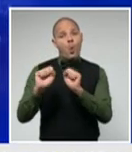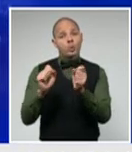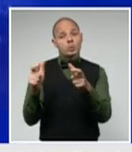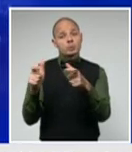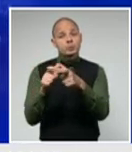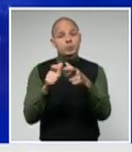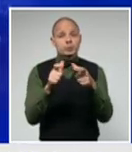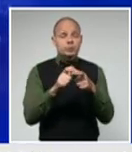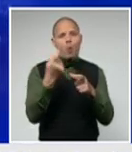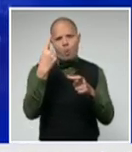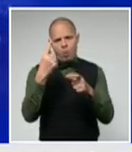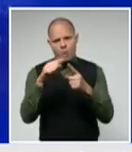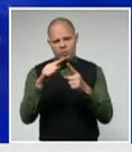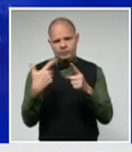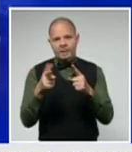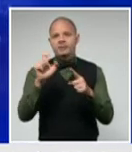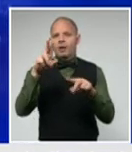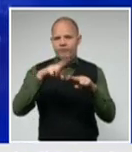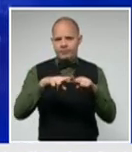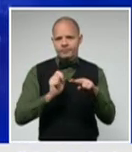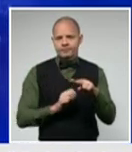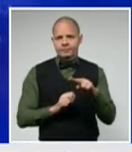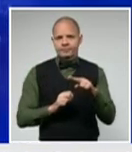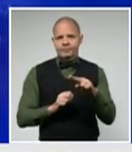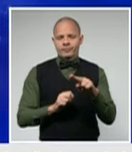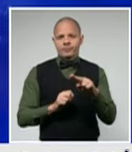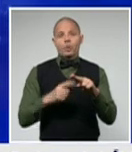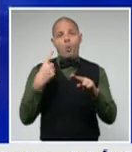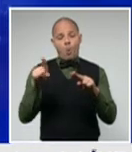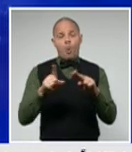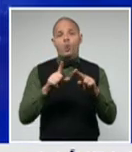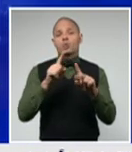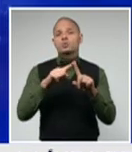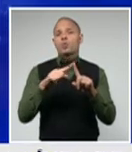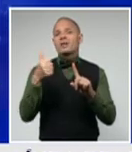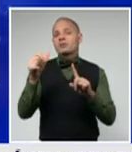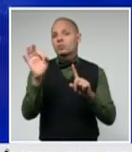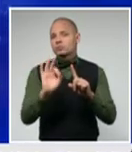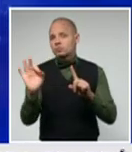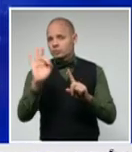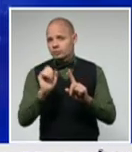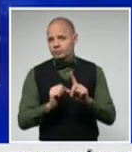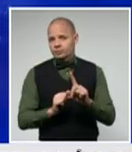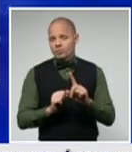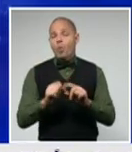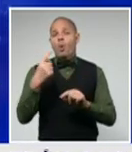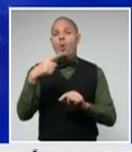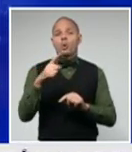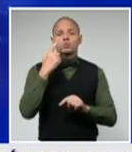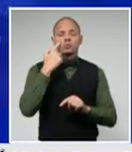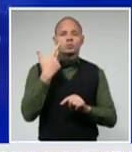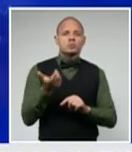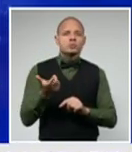en Centro Habana, uno está en el municipio de 10 de octubre y uno está en La Habana